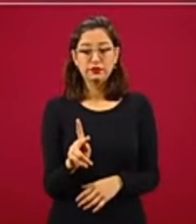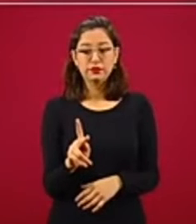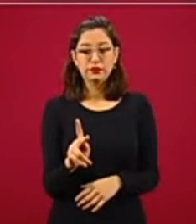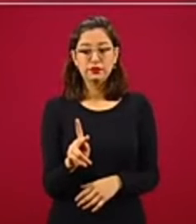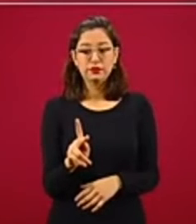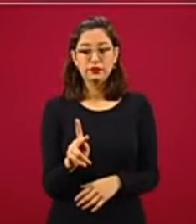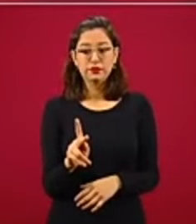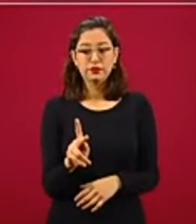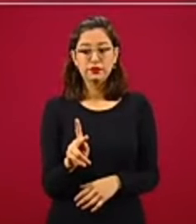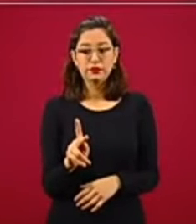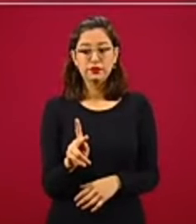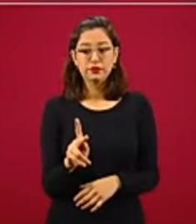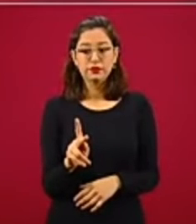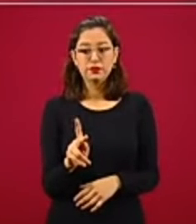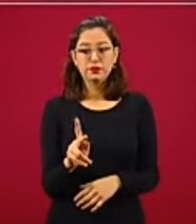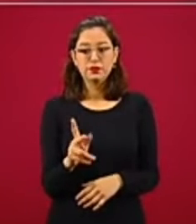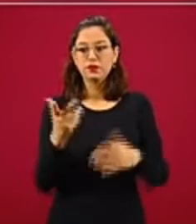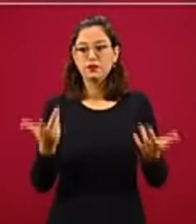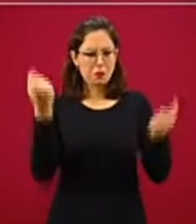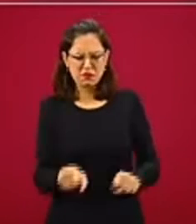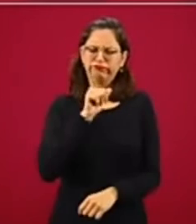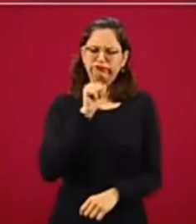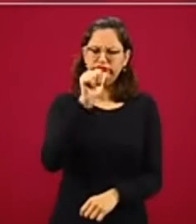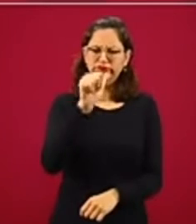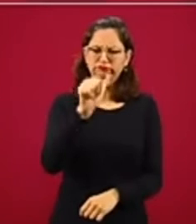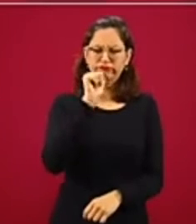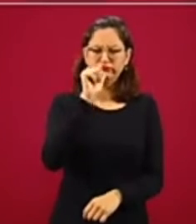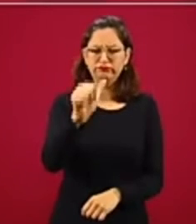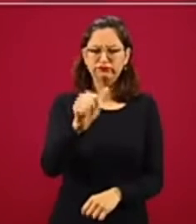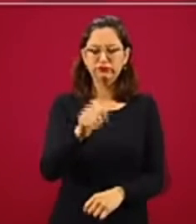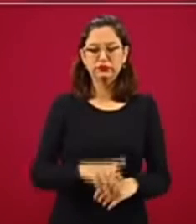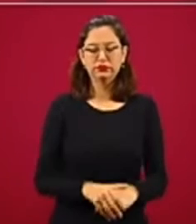imponiendo nada. Yo no dije en la campaña